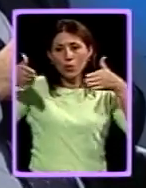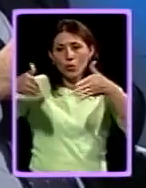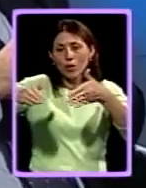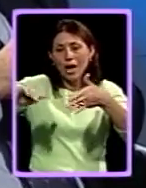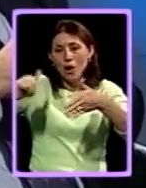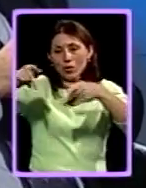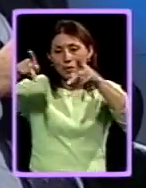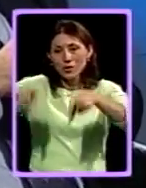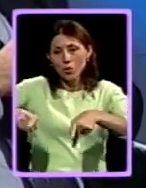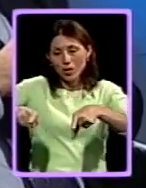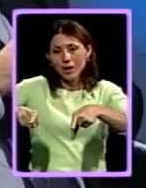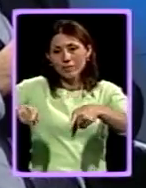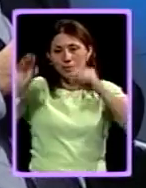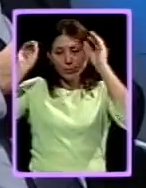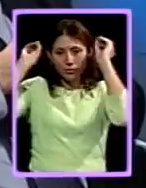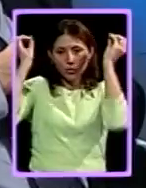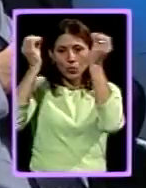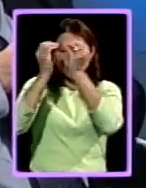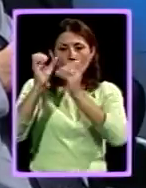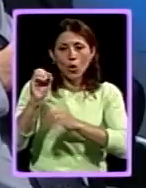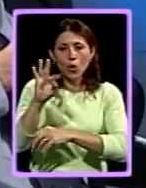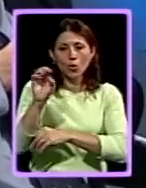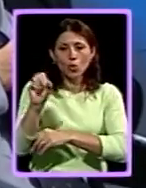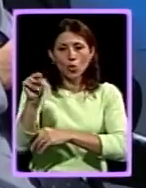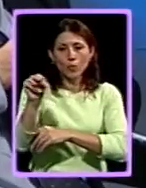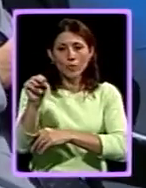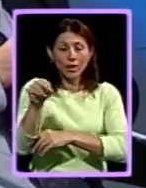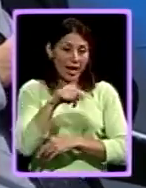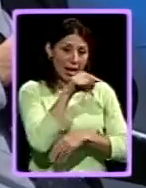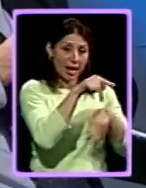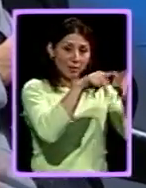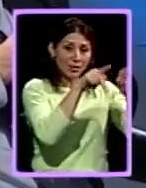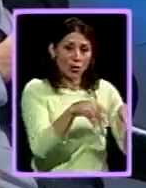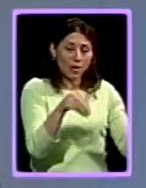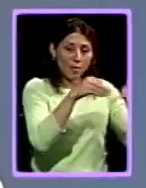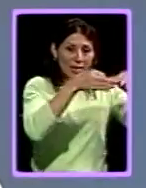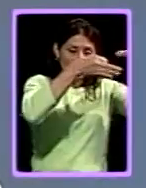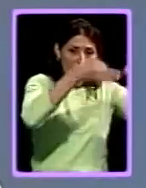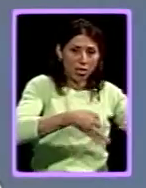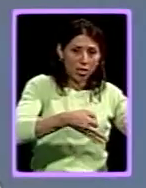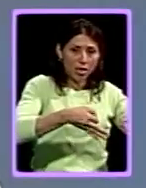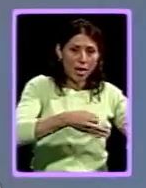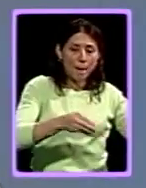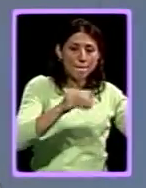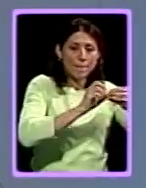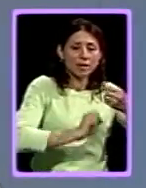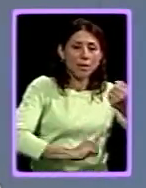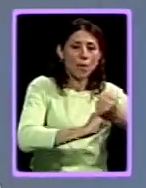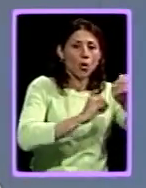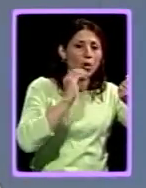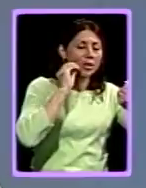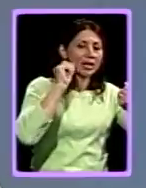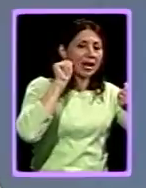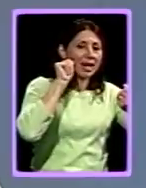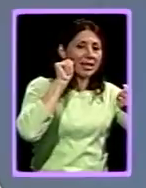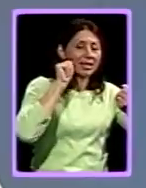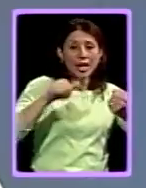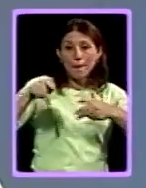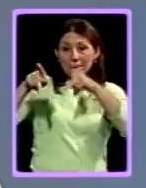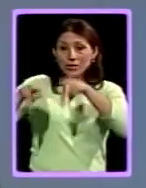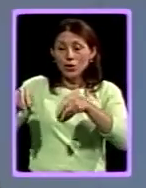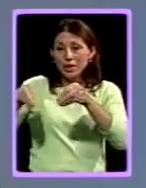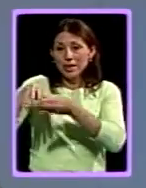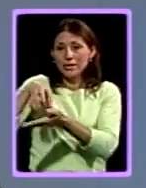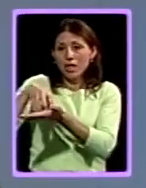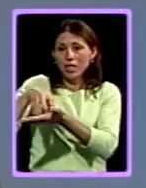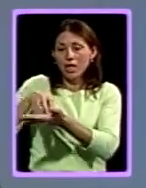Entonces, entre los más decididos había más apoyo a Óscar Arias y entre los menos decididos más apoyo a Otón Solís. Entonces,